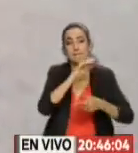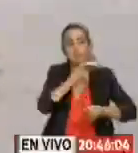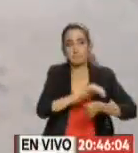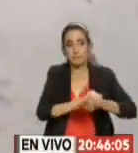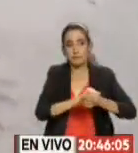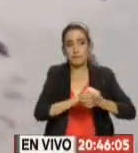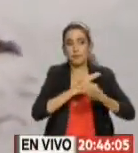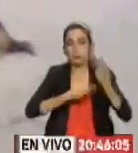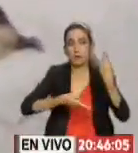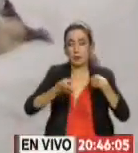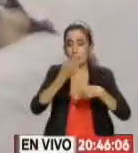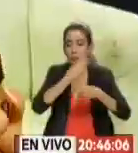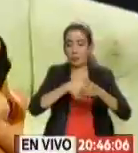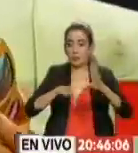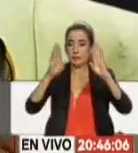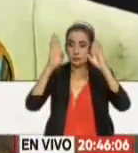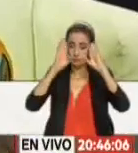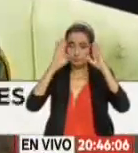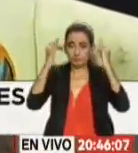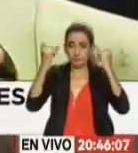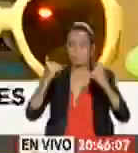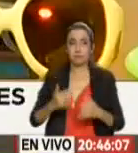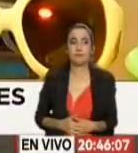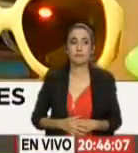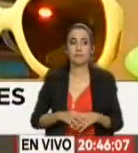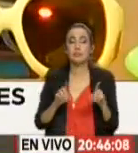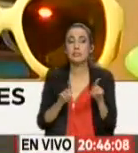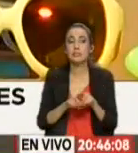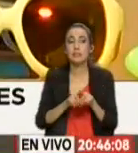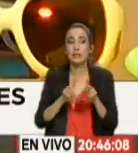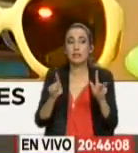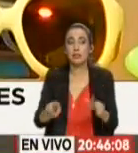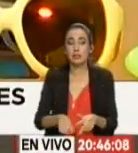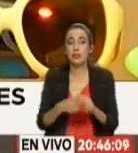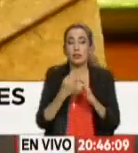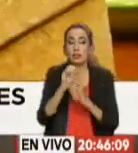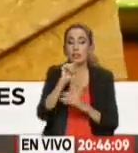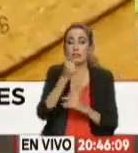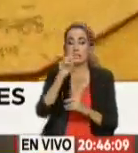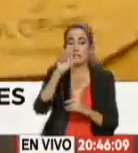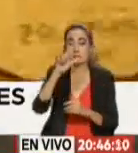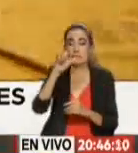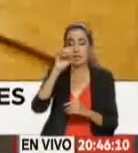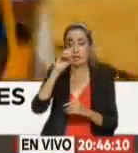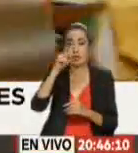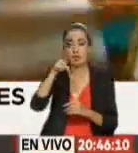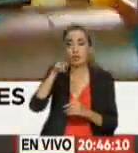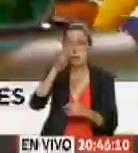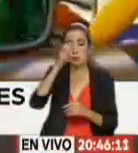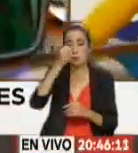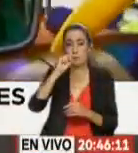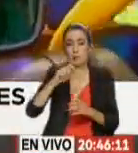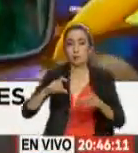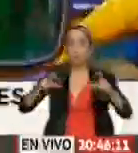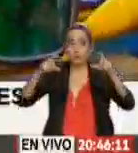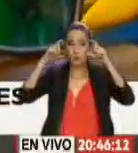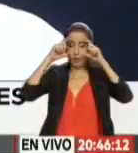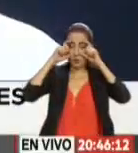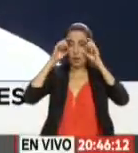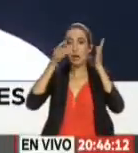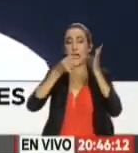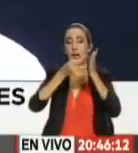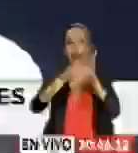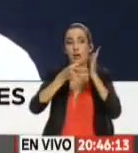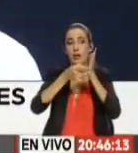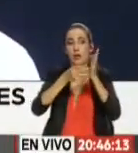un negocio que capte la atención de los turistas. Así nace Salopus, gafas elaboradas con elementos de madera y plástico.